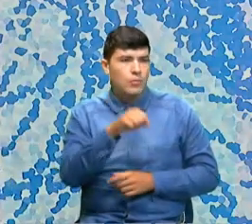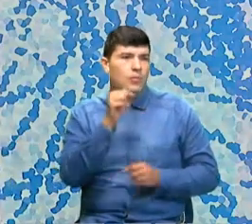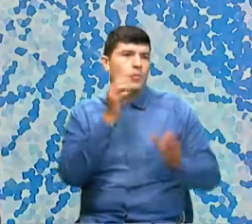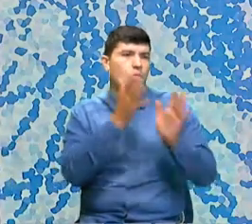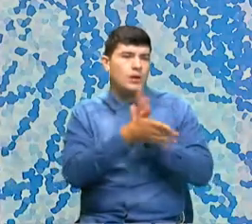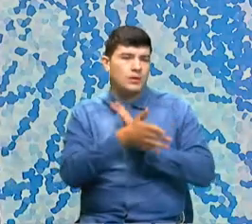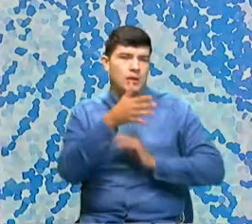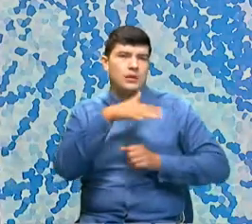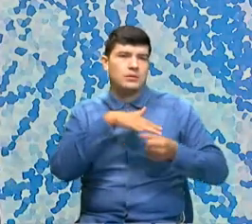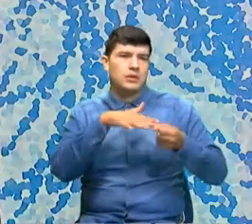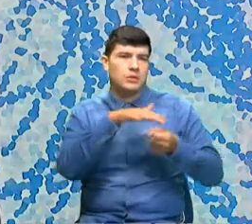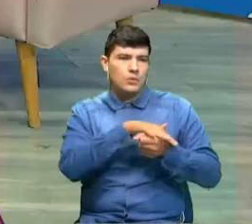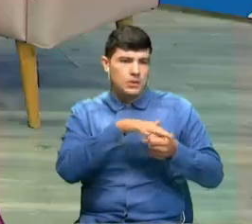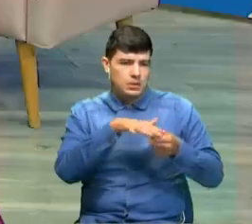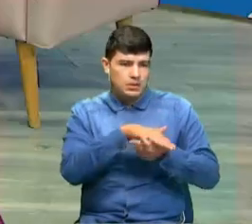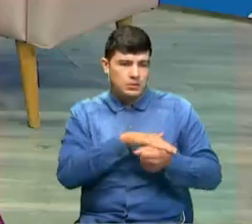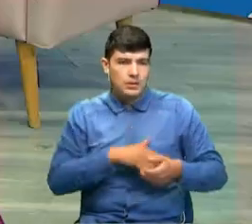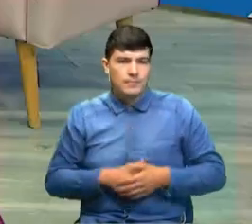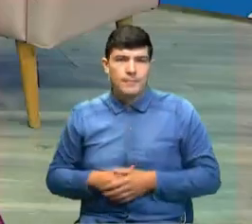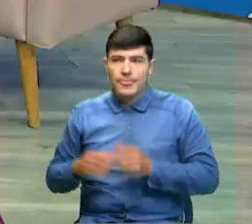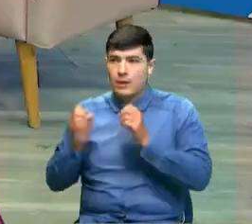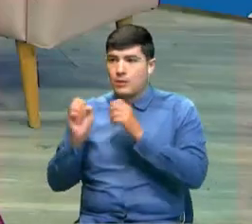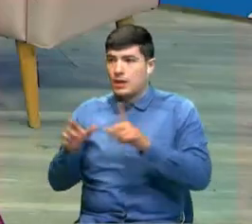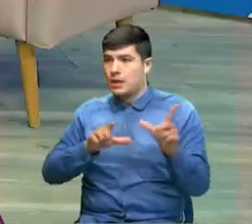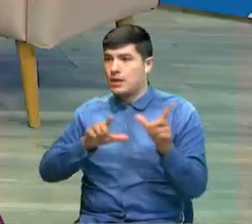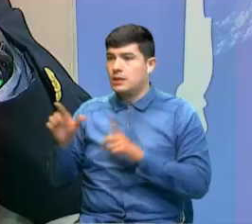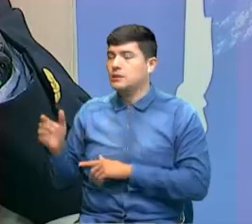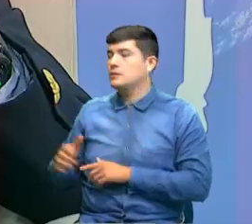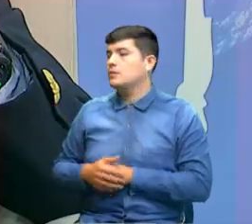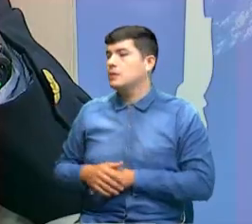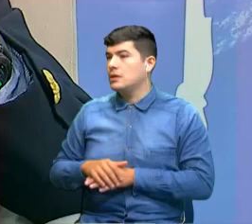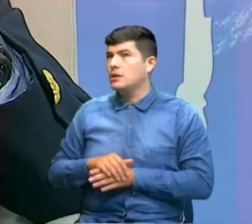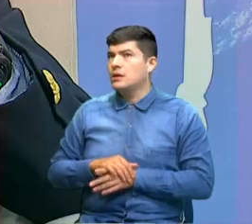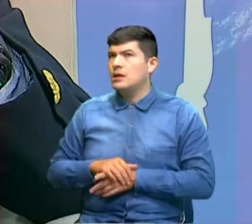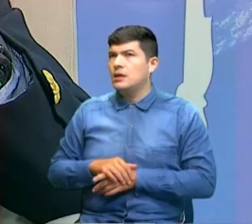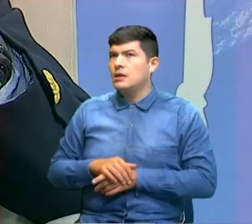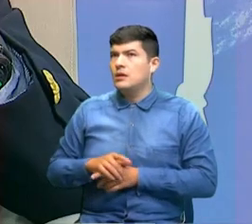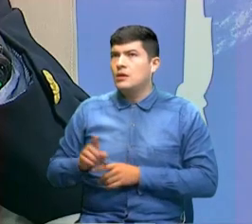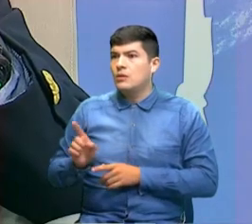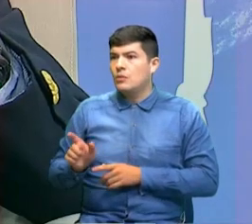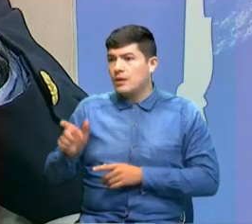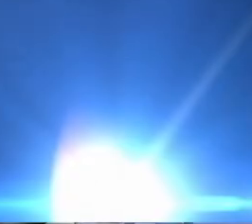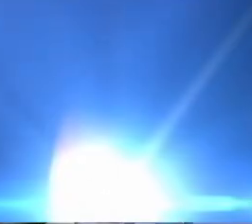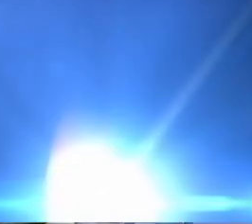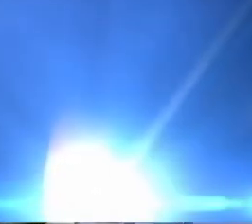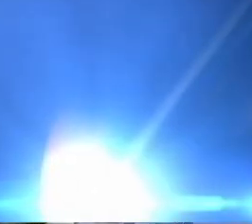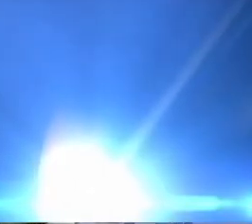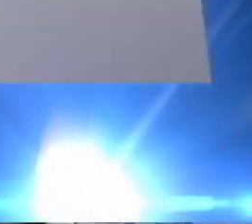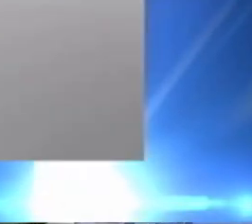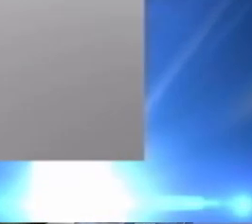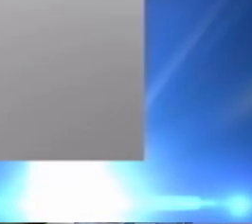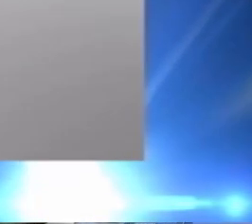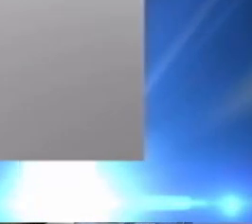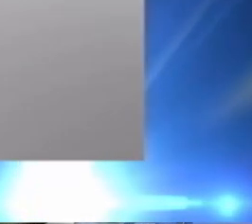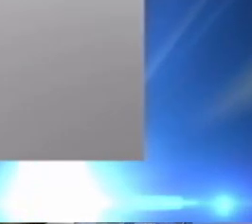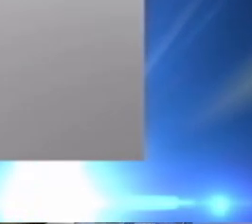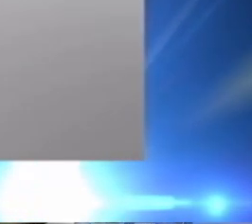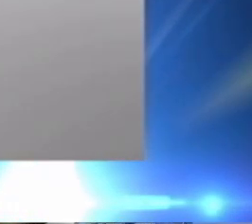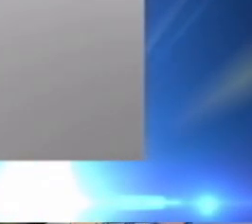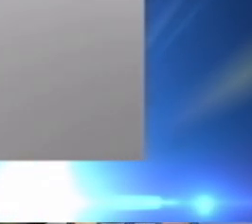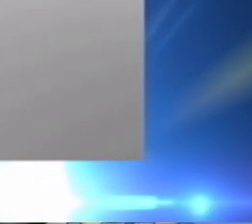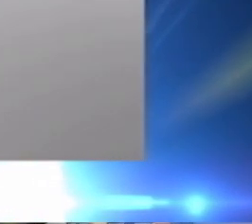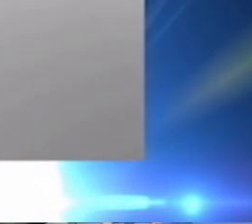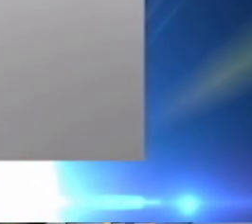situación. Bueno. Abogado, nos dicen una inquietud. Dice, si una persona elegida en asamblea general